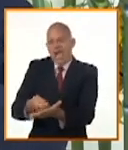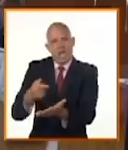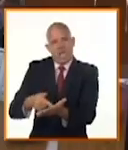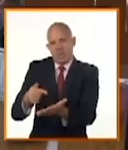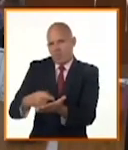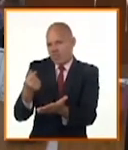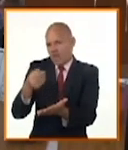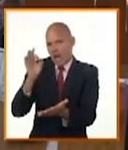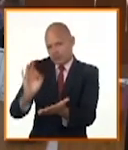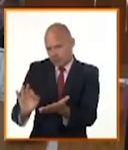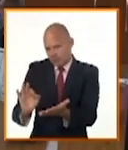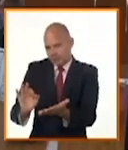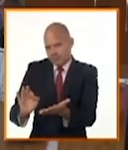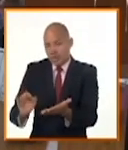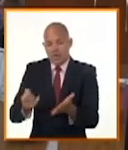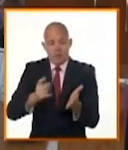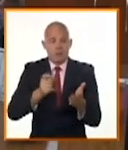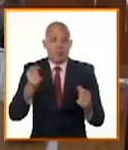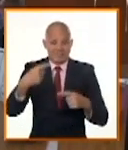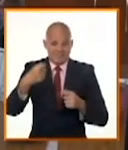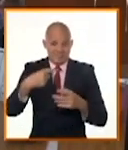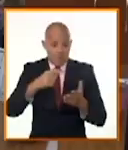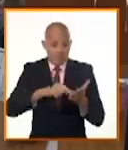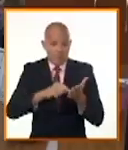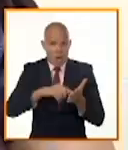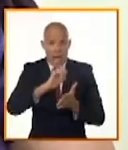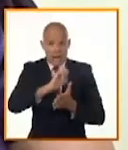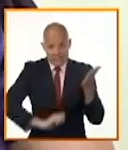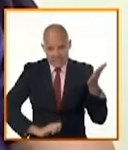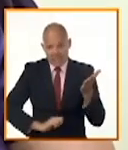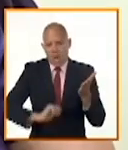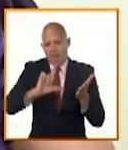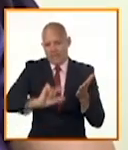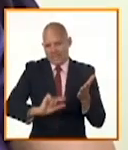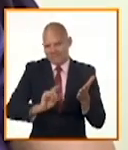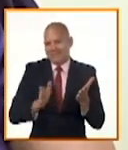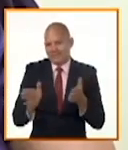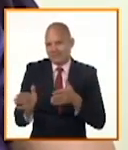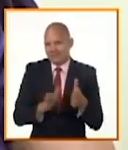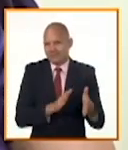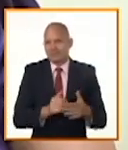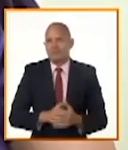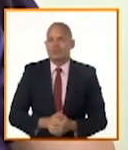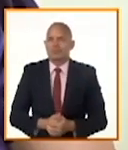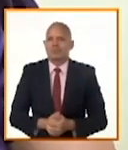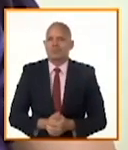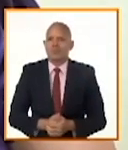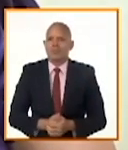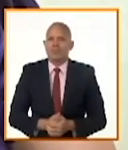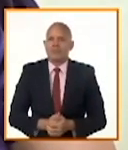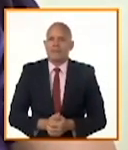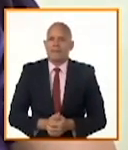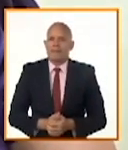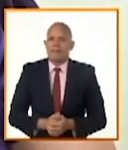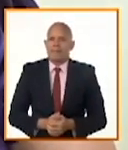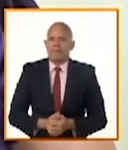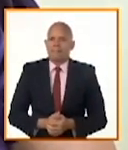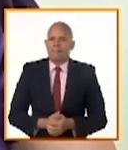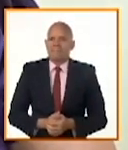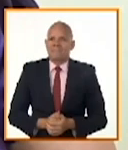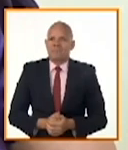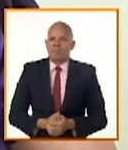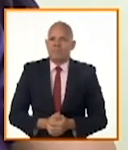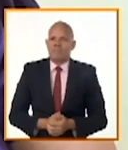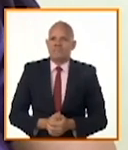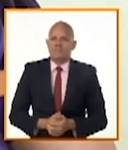o un pago de una factura Metropolitano de forma general ha comenzado a capacitar a